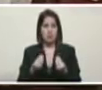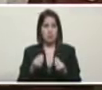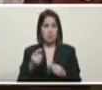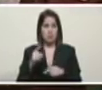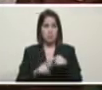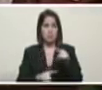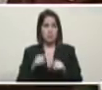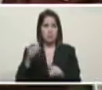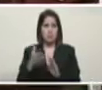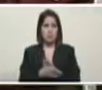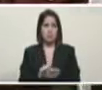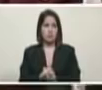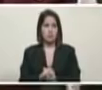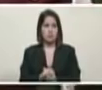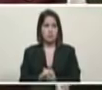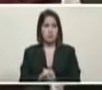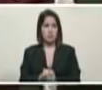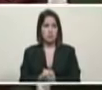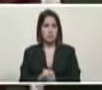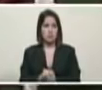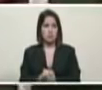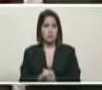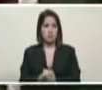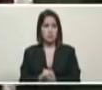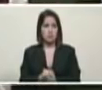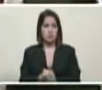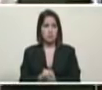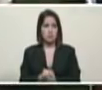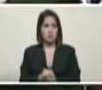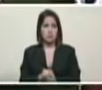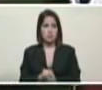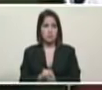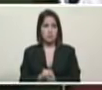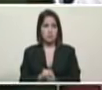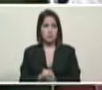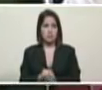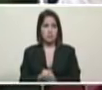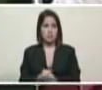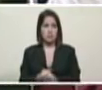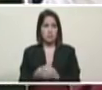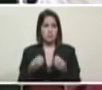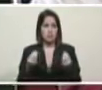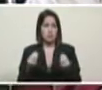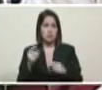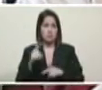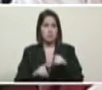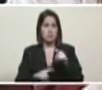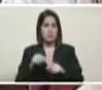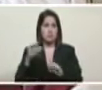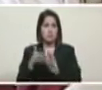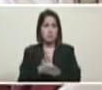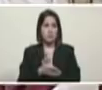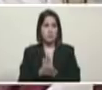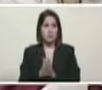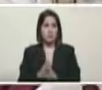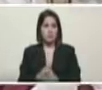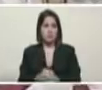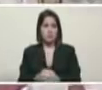ya en Colombia había una guerra. Y nosotros hemos sido víctimas de la guerra colombiana por 70